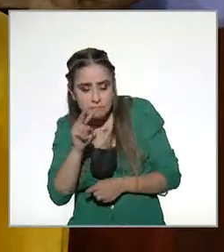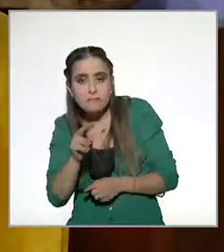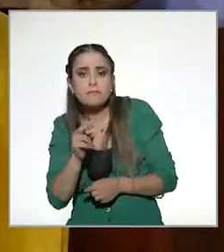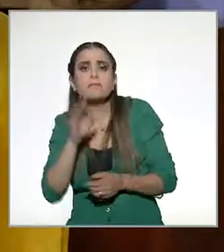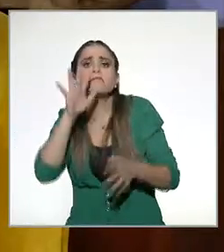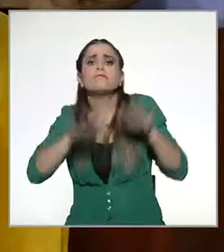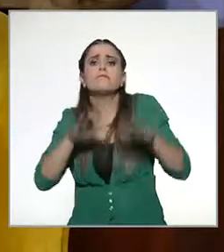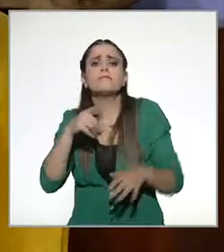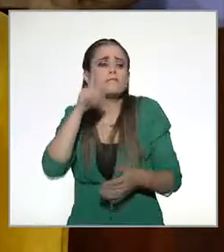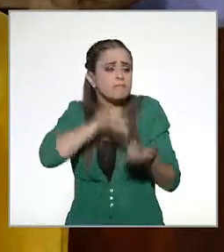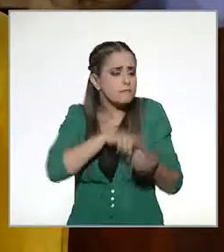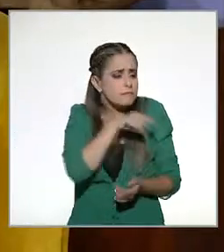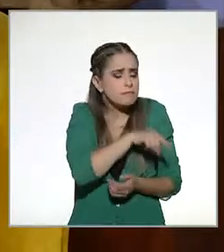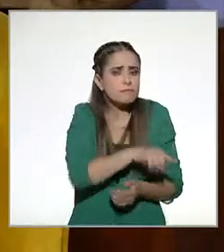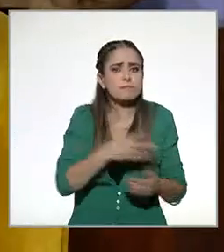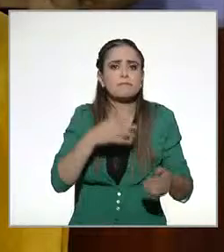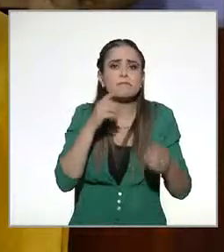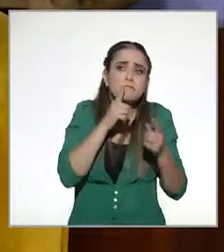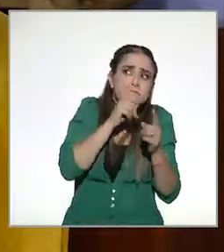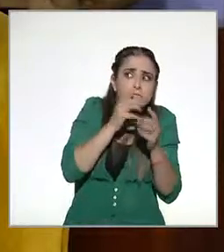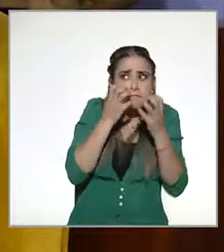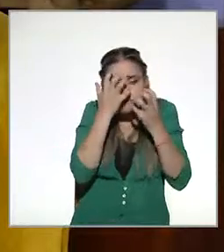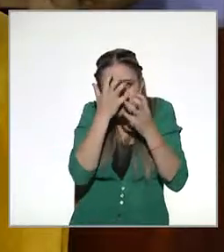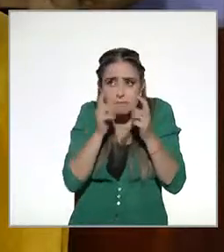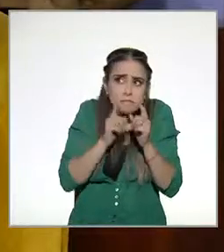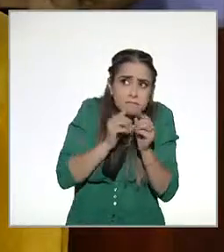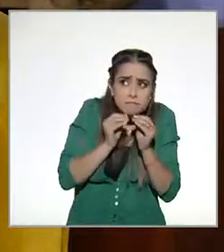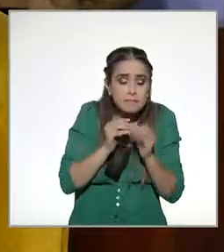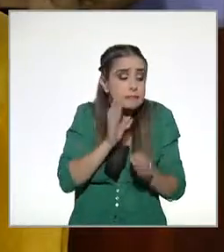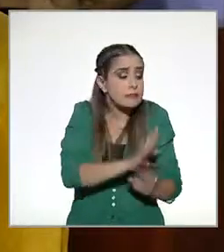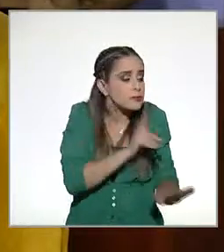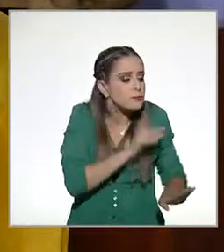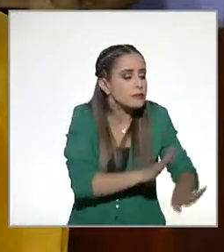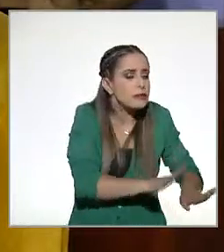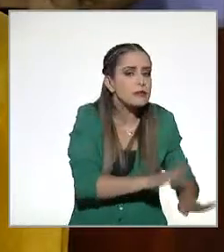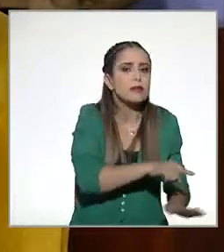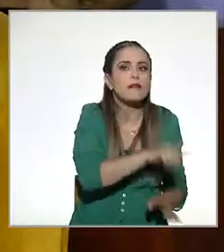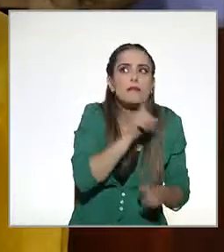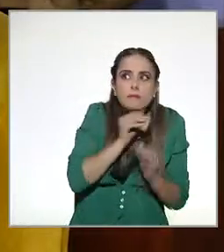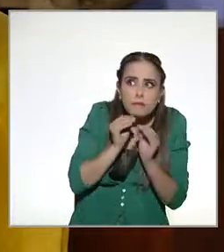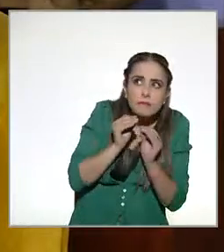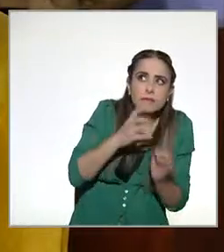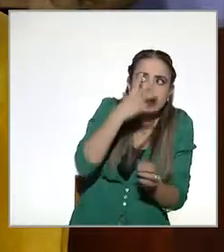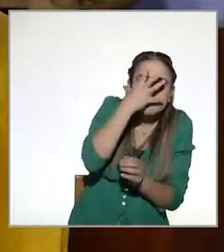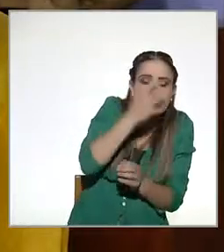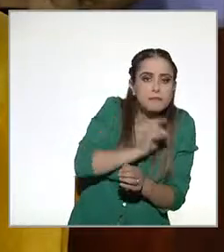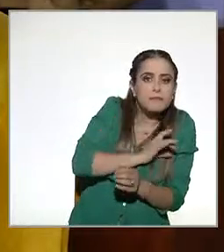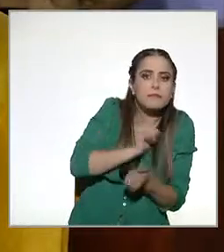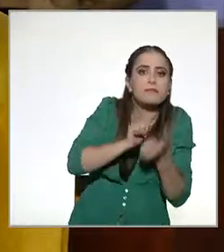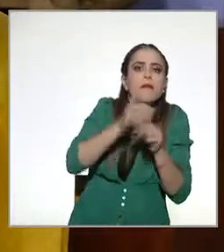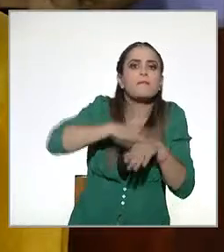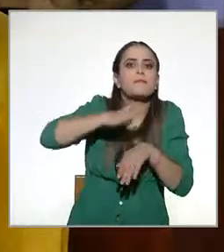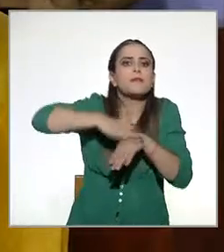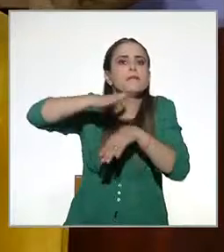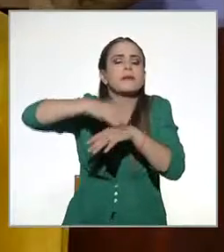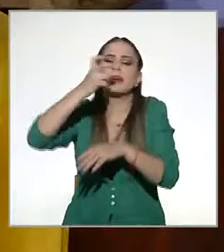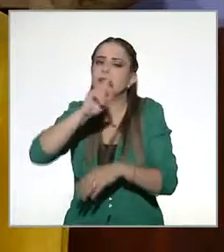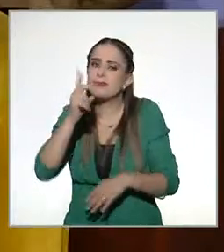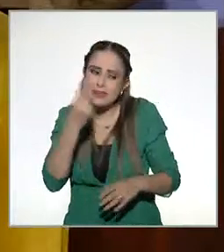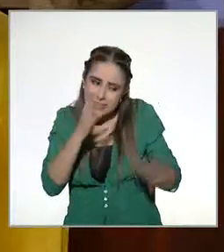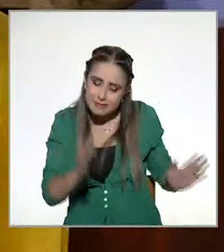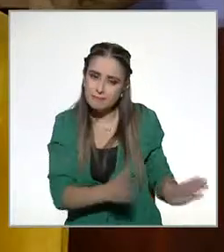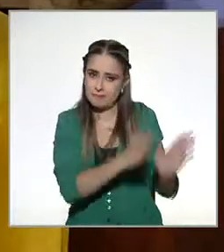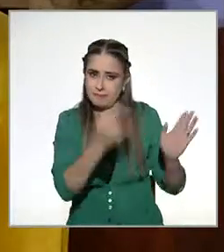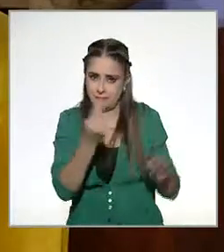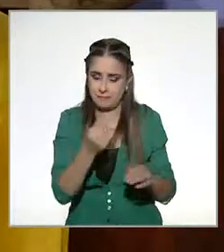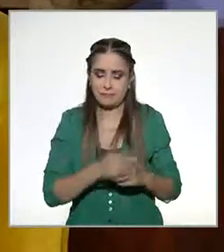Y en lugar de darles confianza y seguridad, les inculcamos miedo y vergüenza. Gracias por este tema tan interesante. Miguel Farril nos dice,